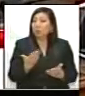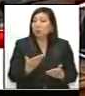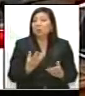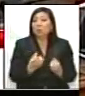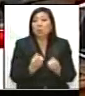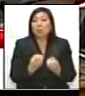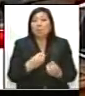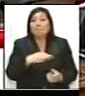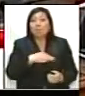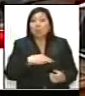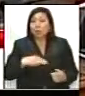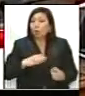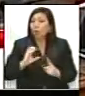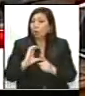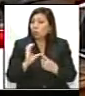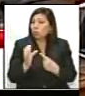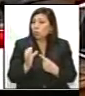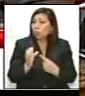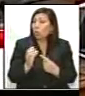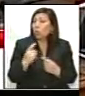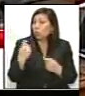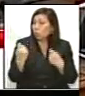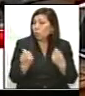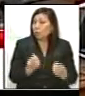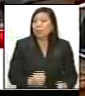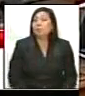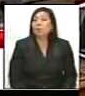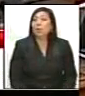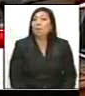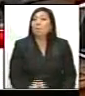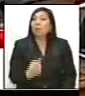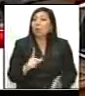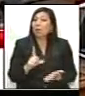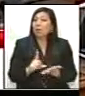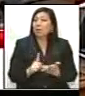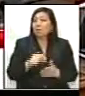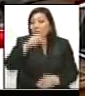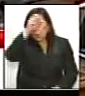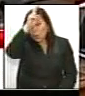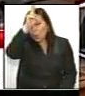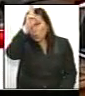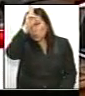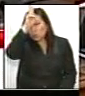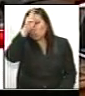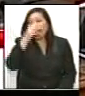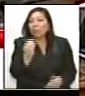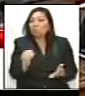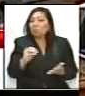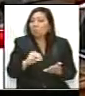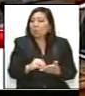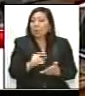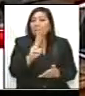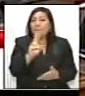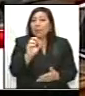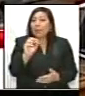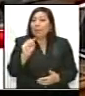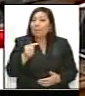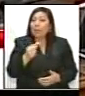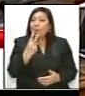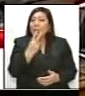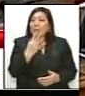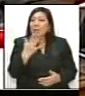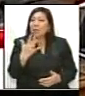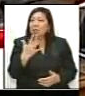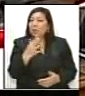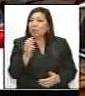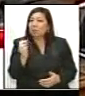cifras del Ministerio de Turismo, está liderado en nuestro país por Lima y Cusco, que concentra un promedio de 20.000 a